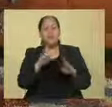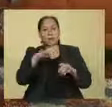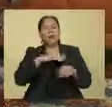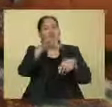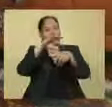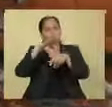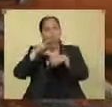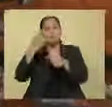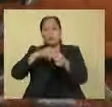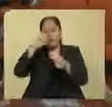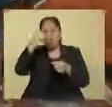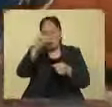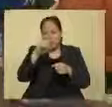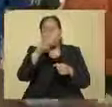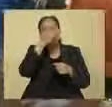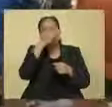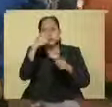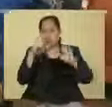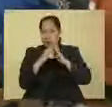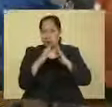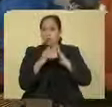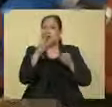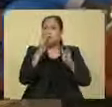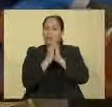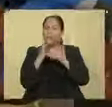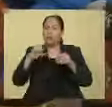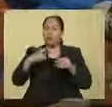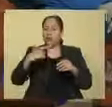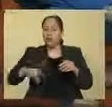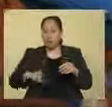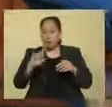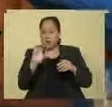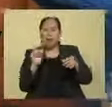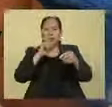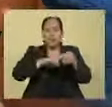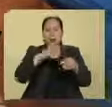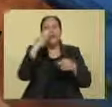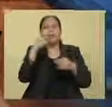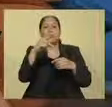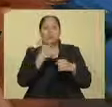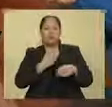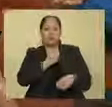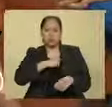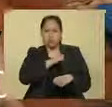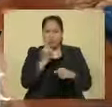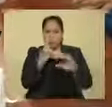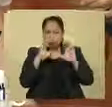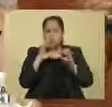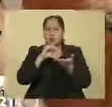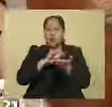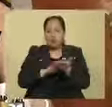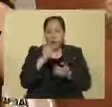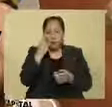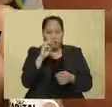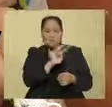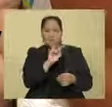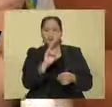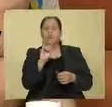alcance y el gobierno de la Ciudad de México los invita a que se afilien y que con esto cuiden la salud. A través de la página, apunten por favor,